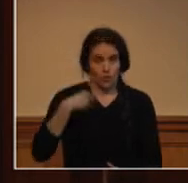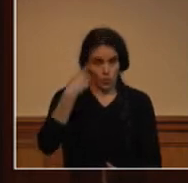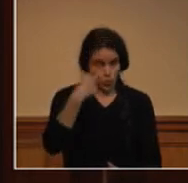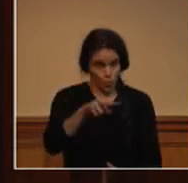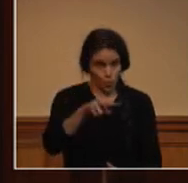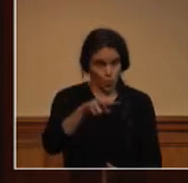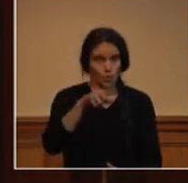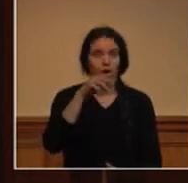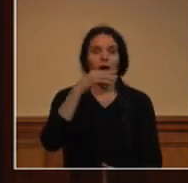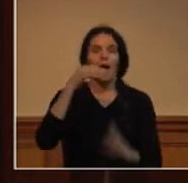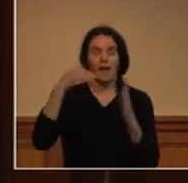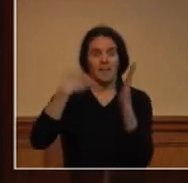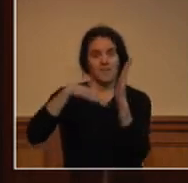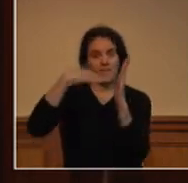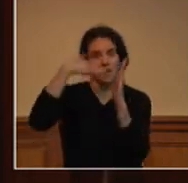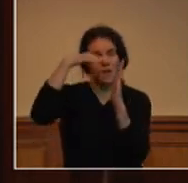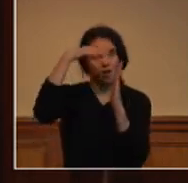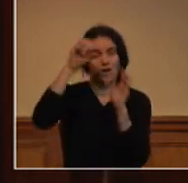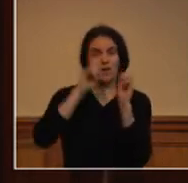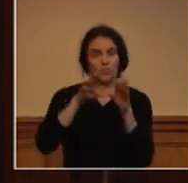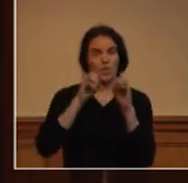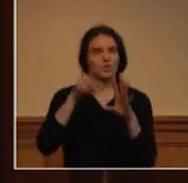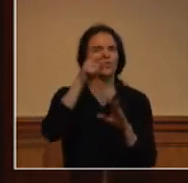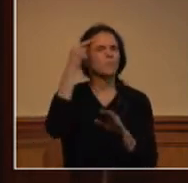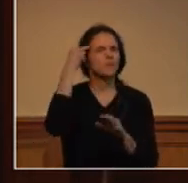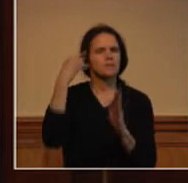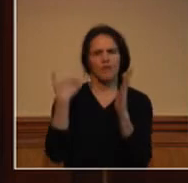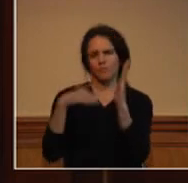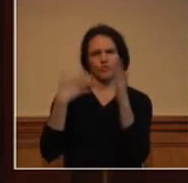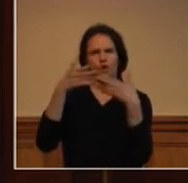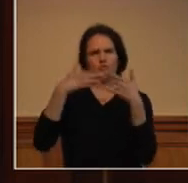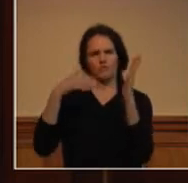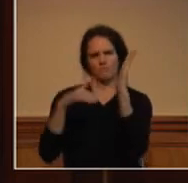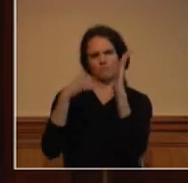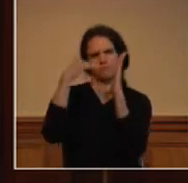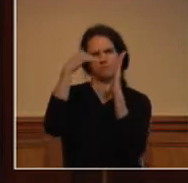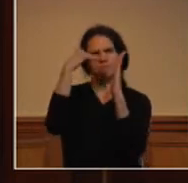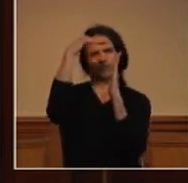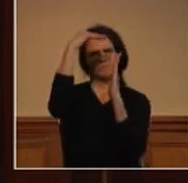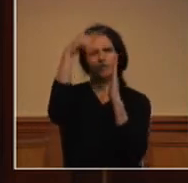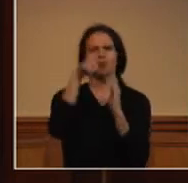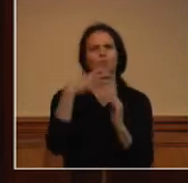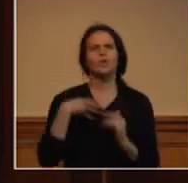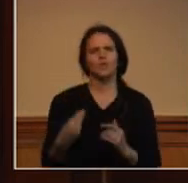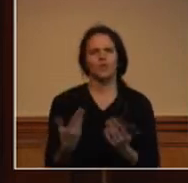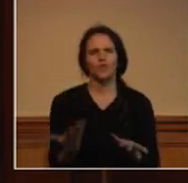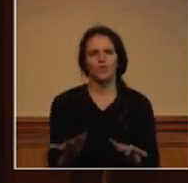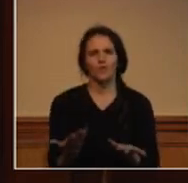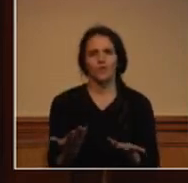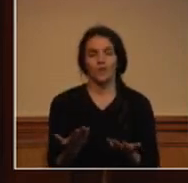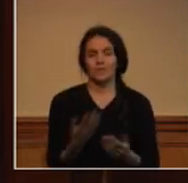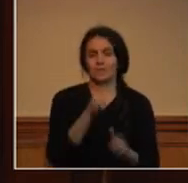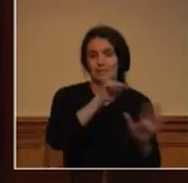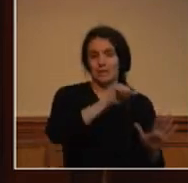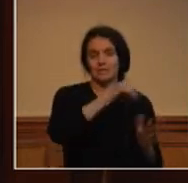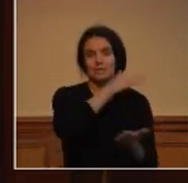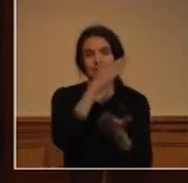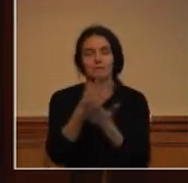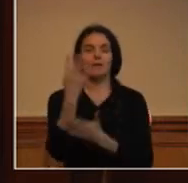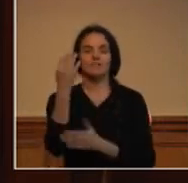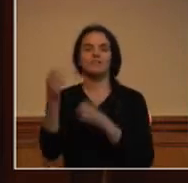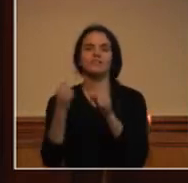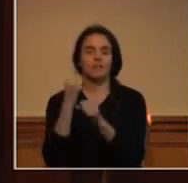llegar su chico? Y estas eran familias de niños entre los 6 y los 14 años.